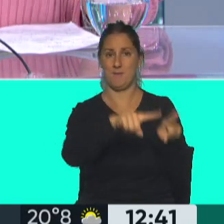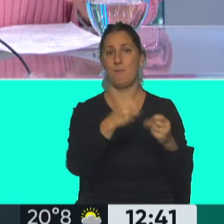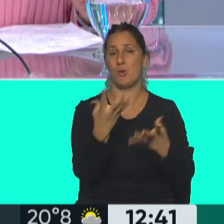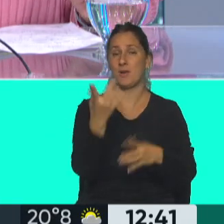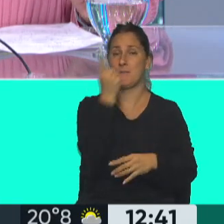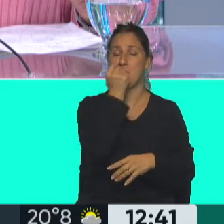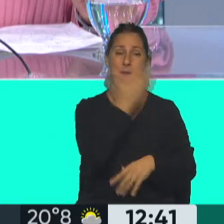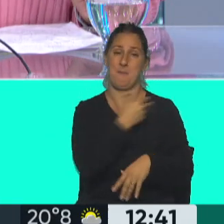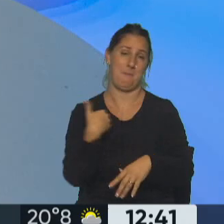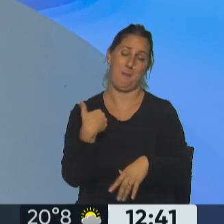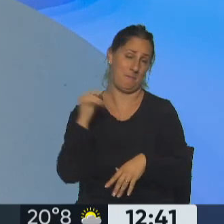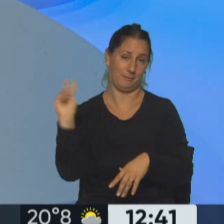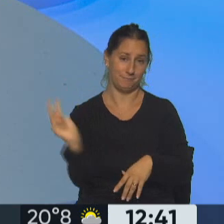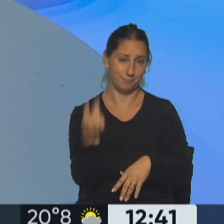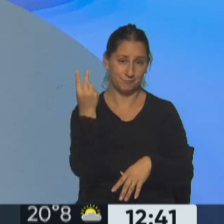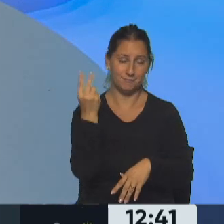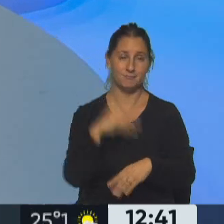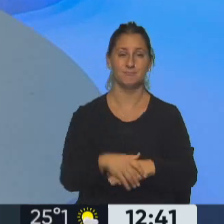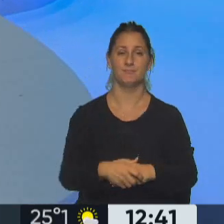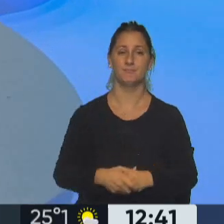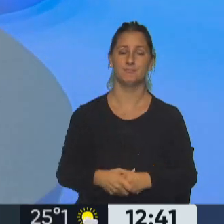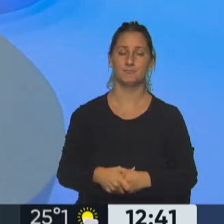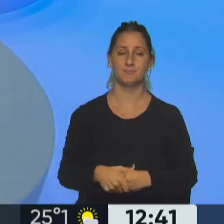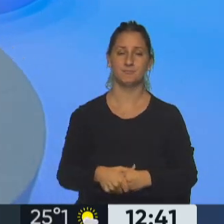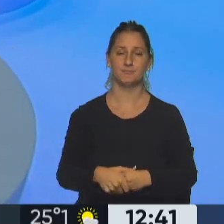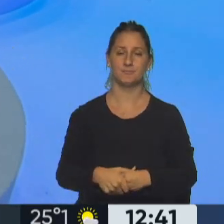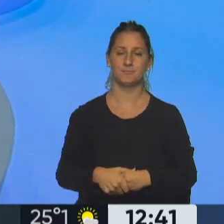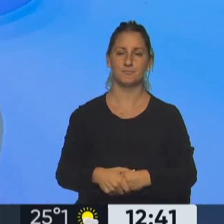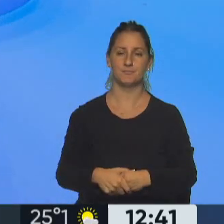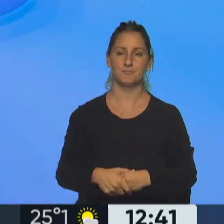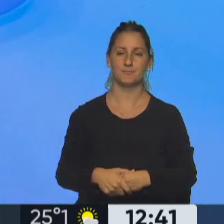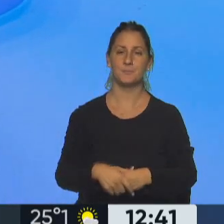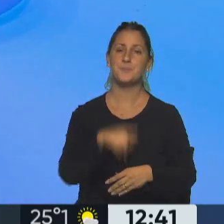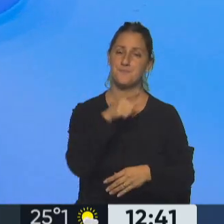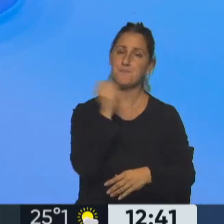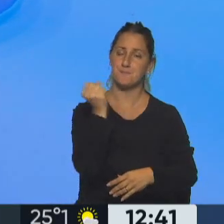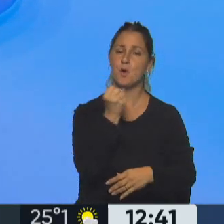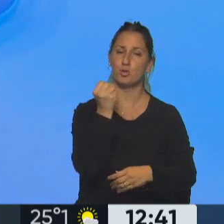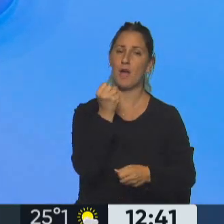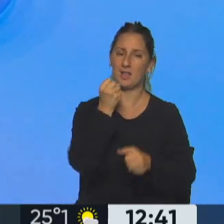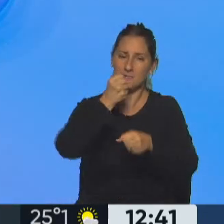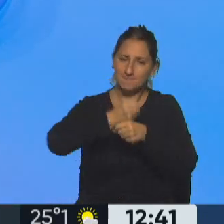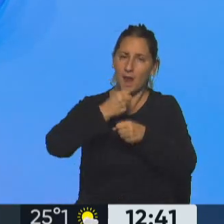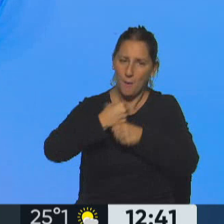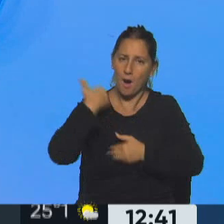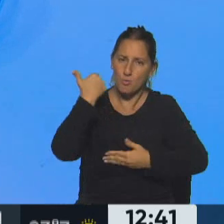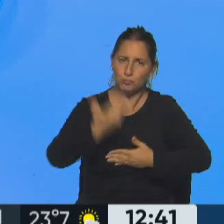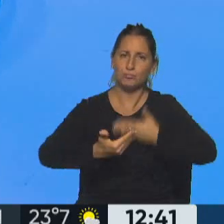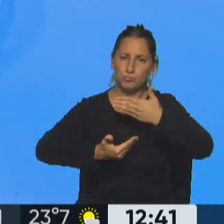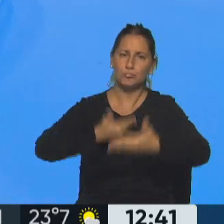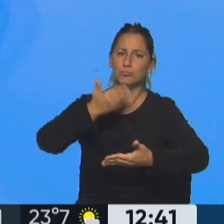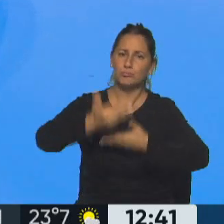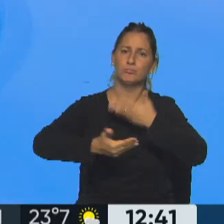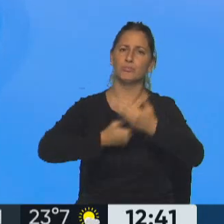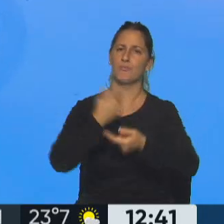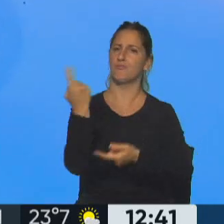este no estaban más así que importante la tarea que vienen desarrollando cuando nos